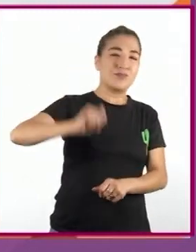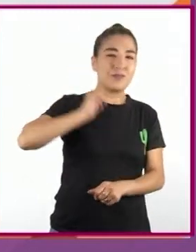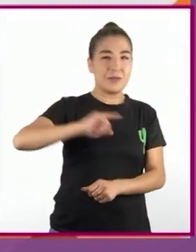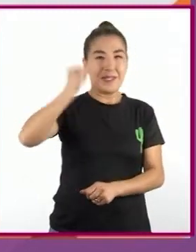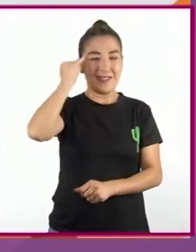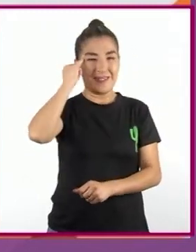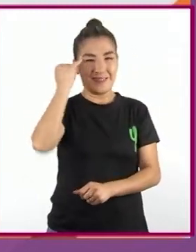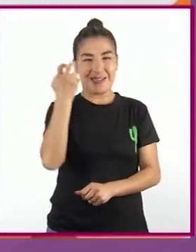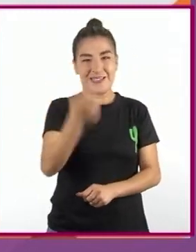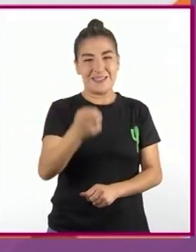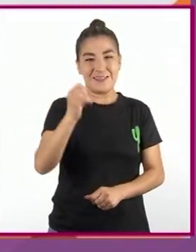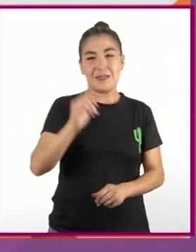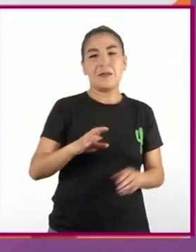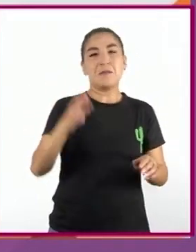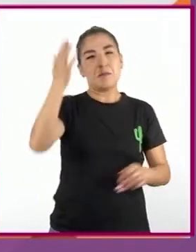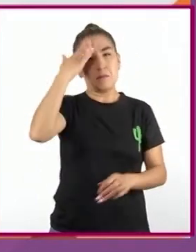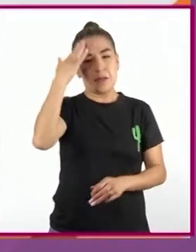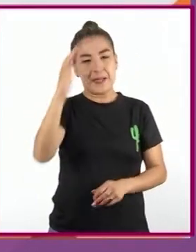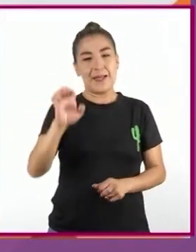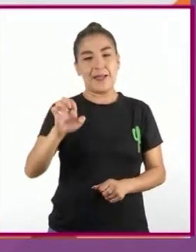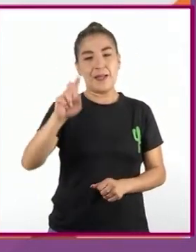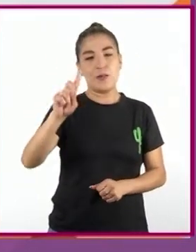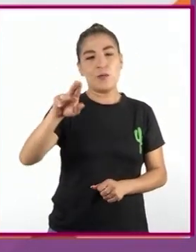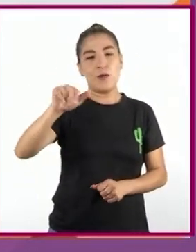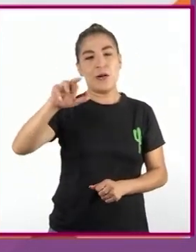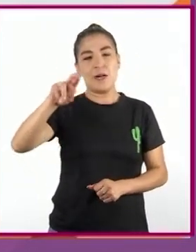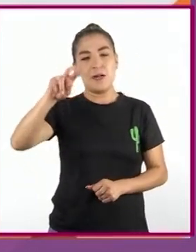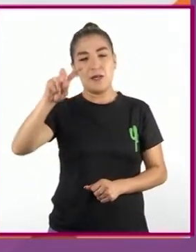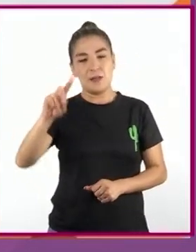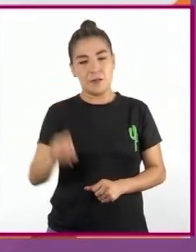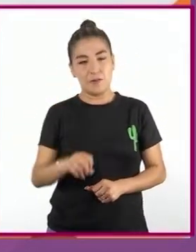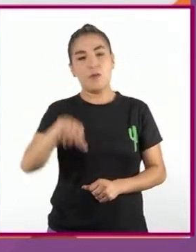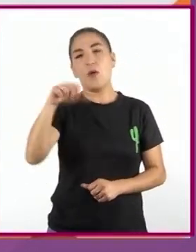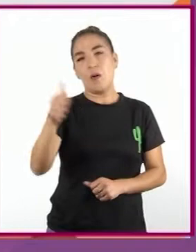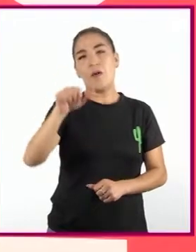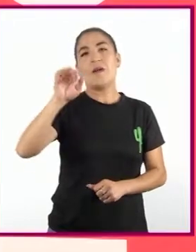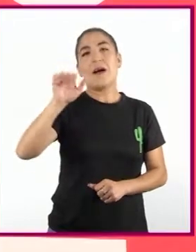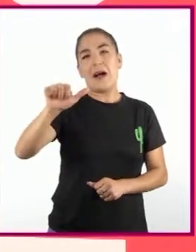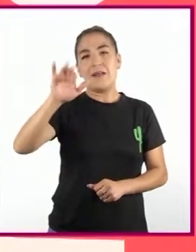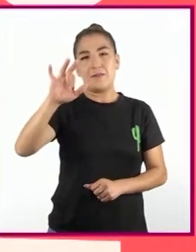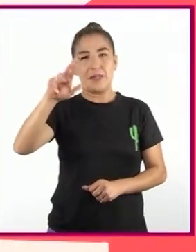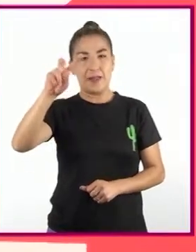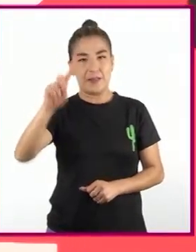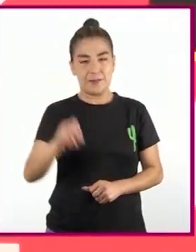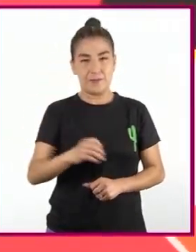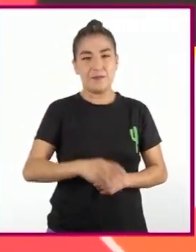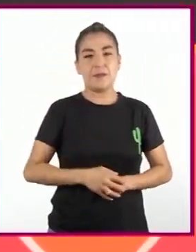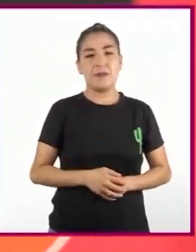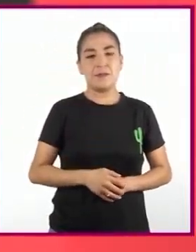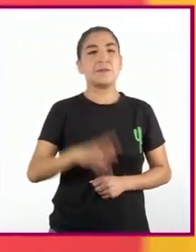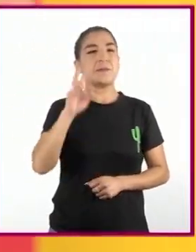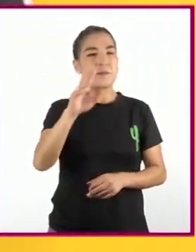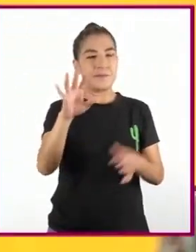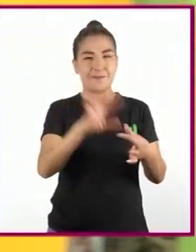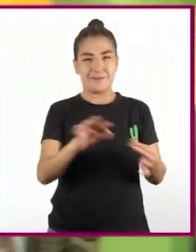los autores Leonardo López Luján y Alfredo López Austin. Dice así: